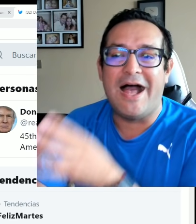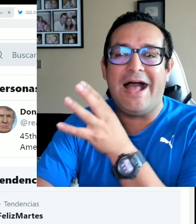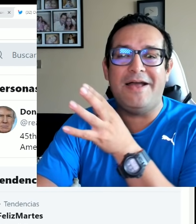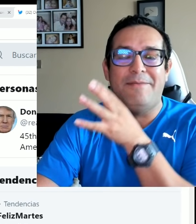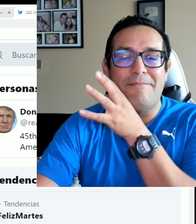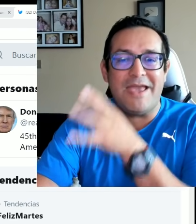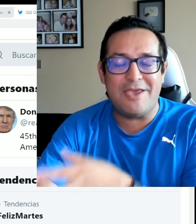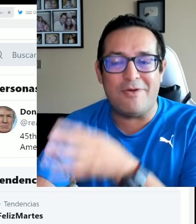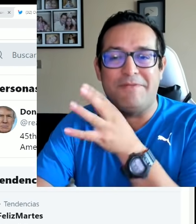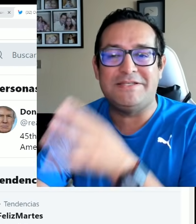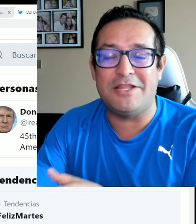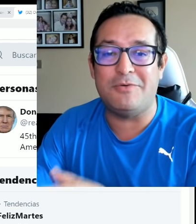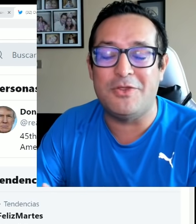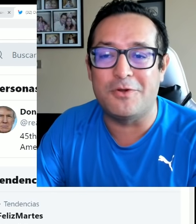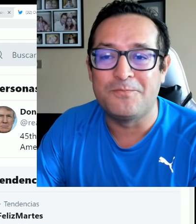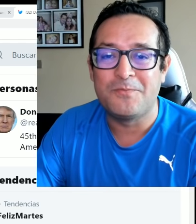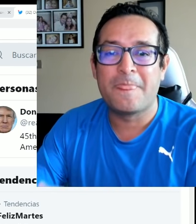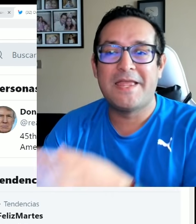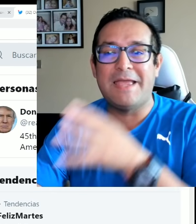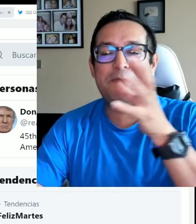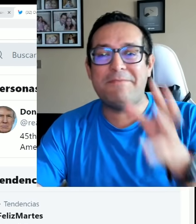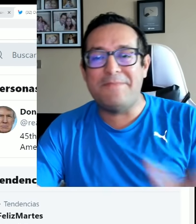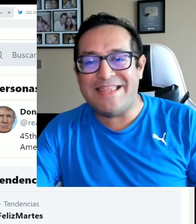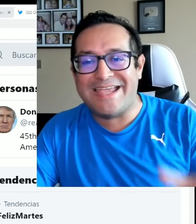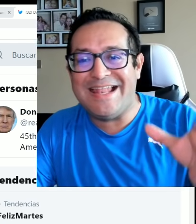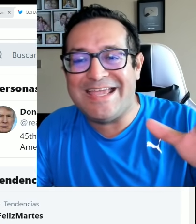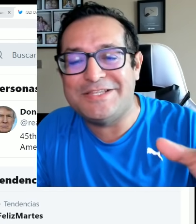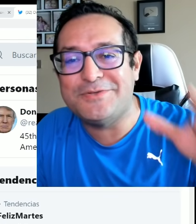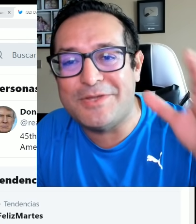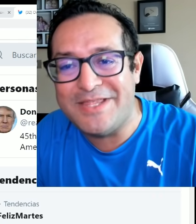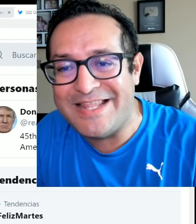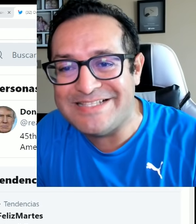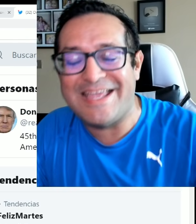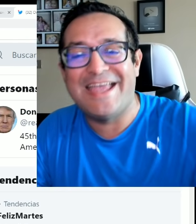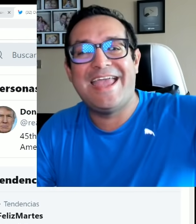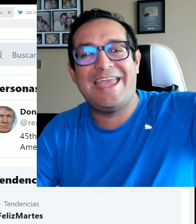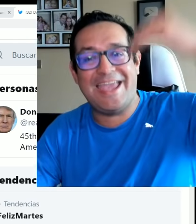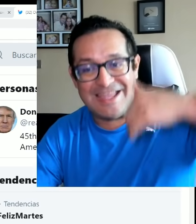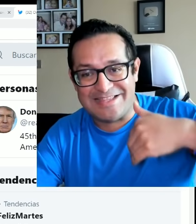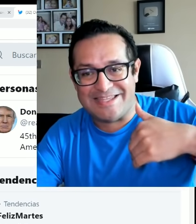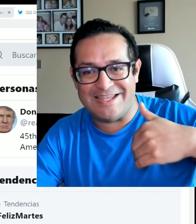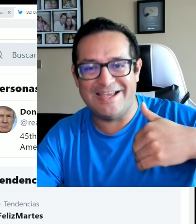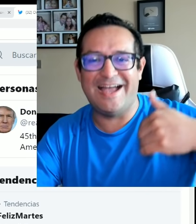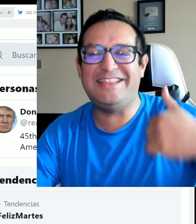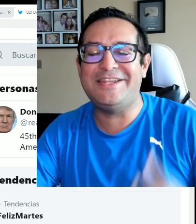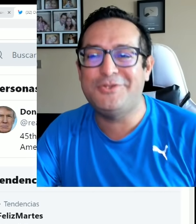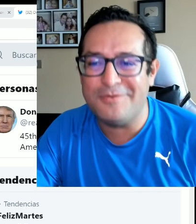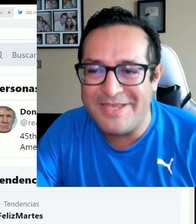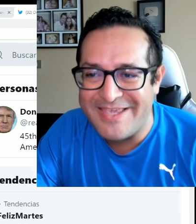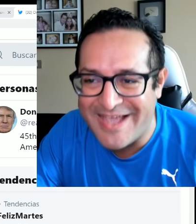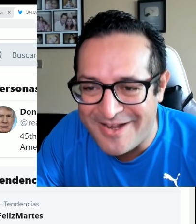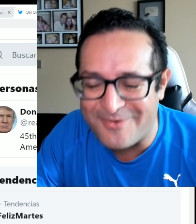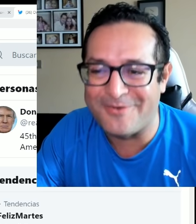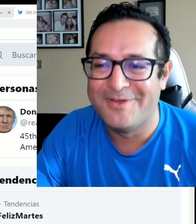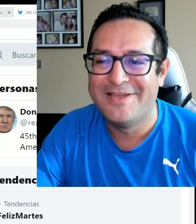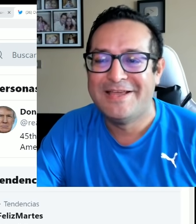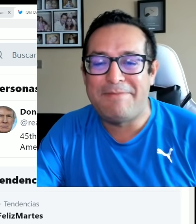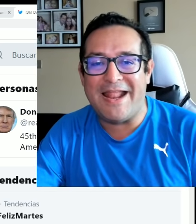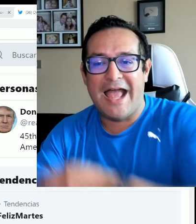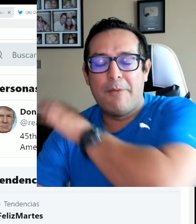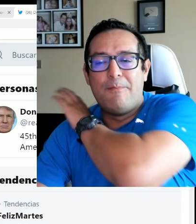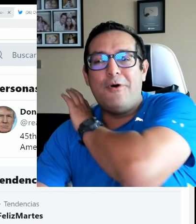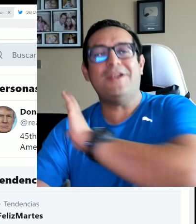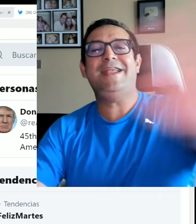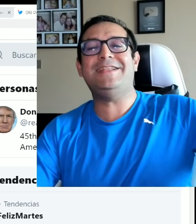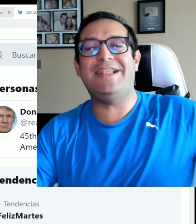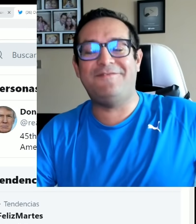a méxico al presidente obrador que permita que el ejército estadounidense entre a territorio mexicano para